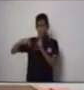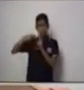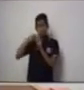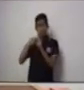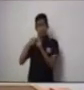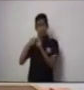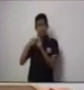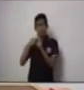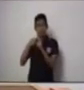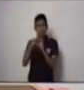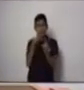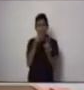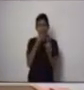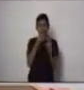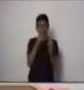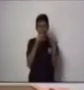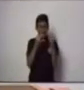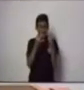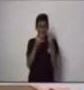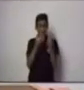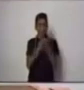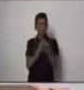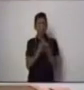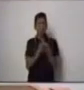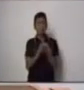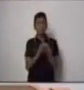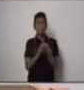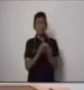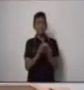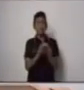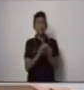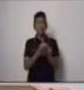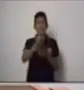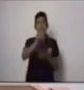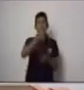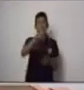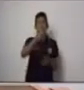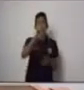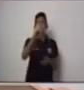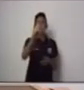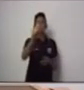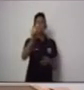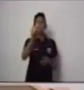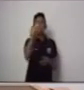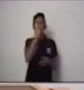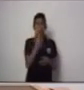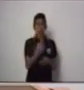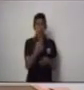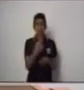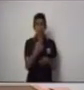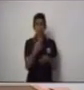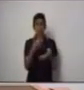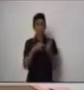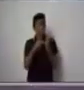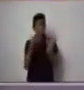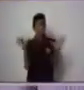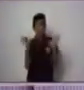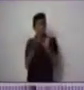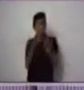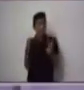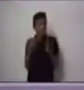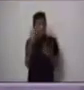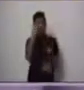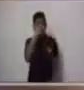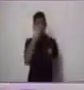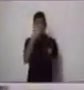Muy bien. Es la palabra vidas. Que juntas se dice salva